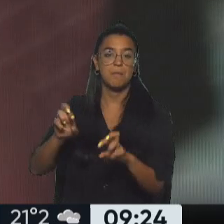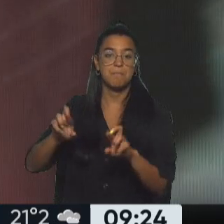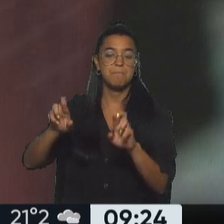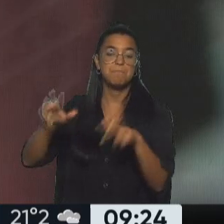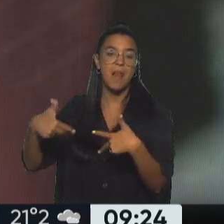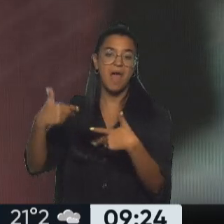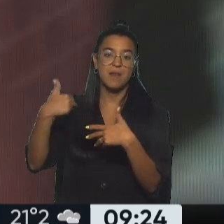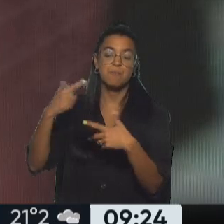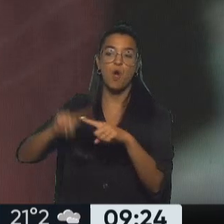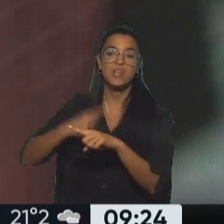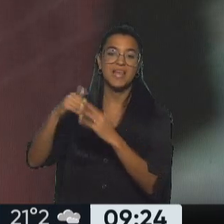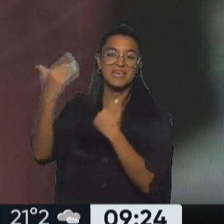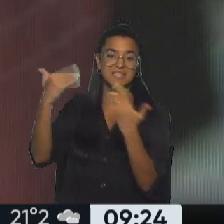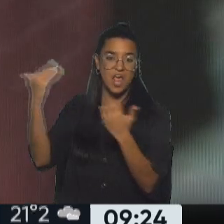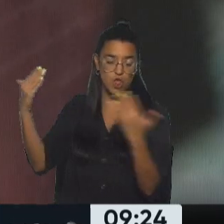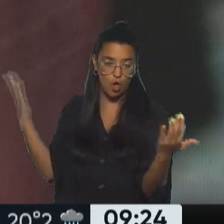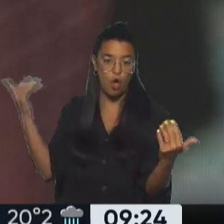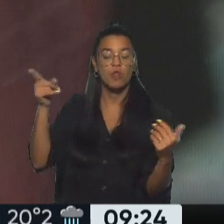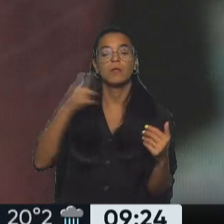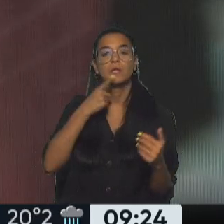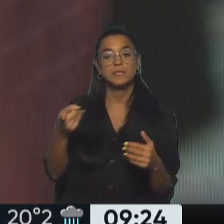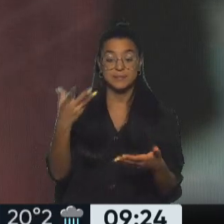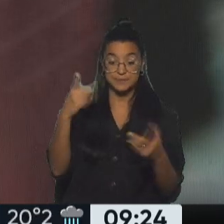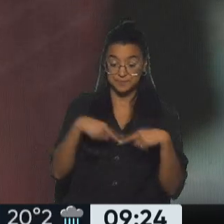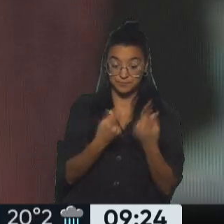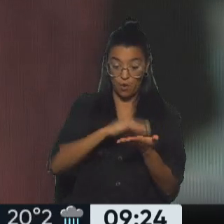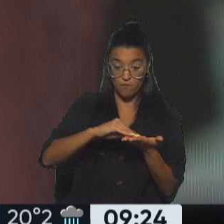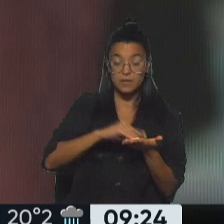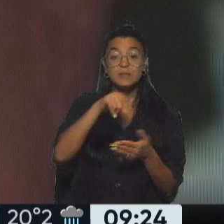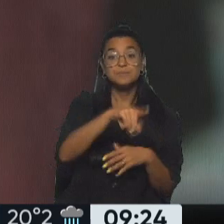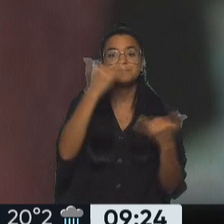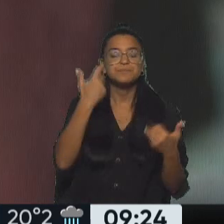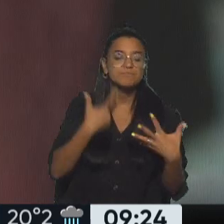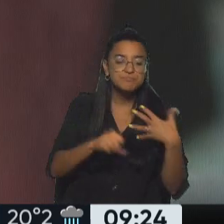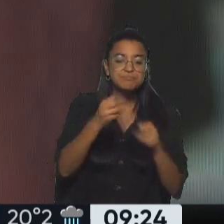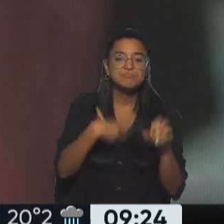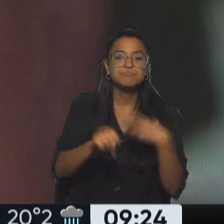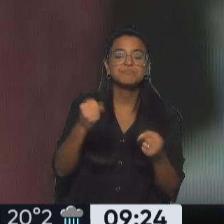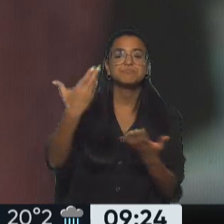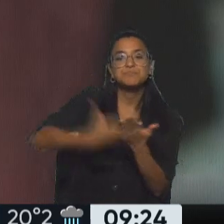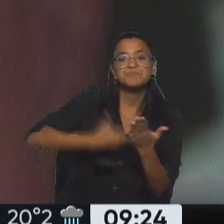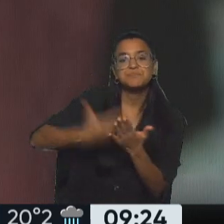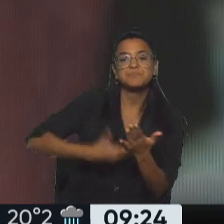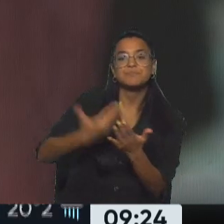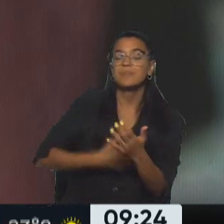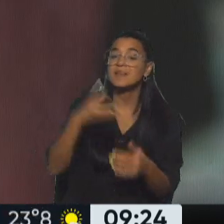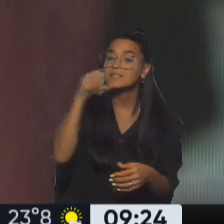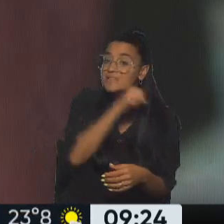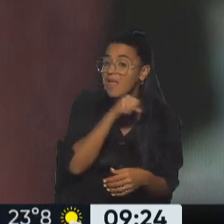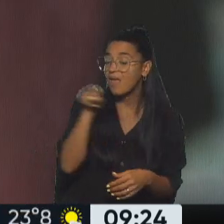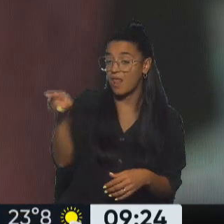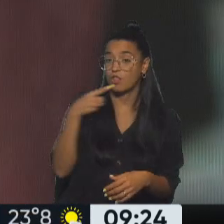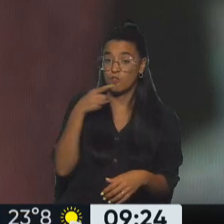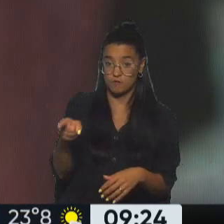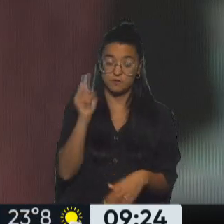exterior bueno tenía un despacho en esa fundación y fue allí donde se encontraron algunos documentos clasificados y por